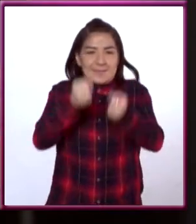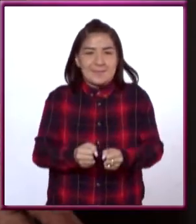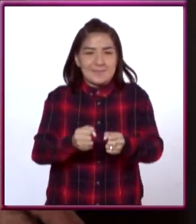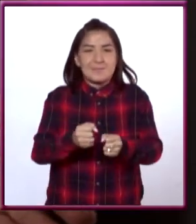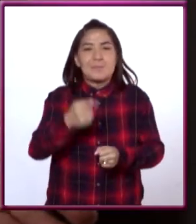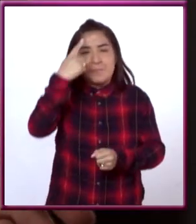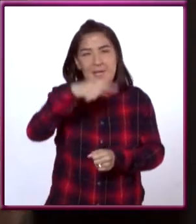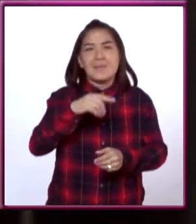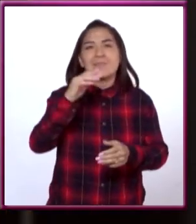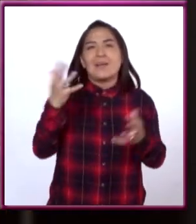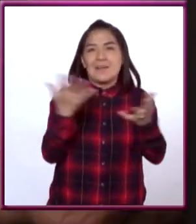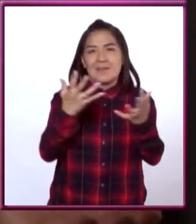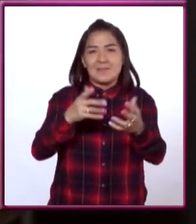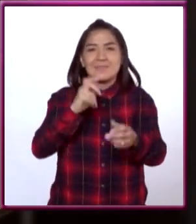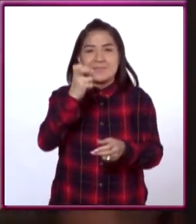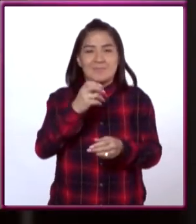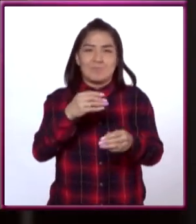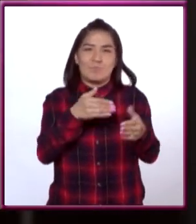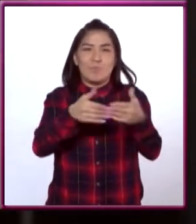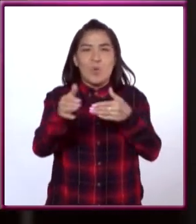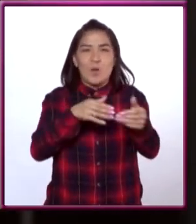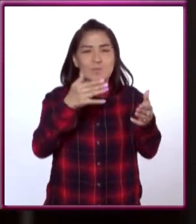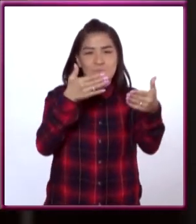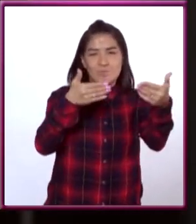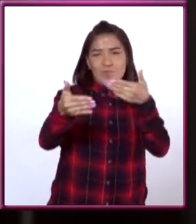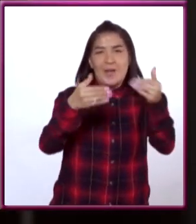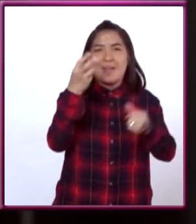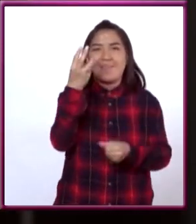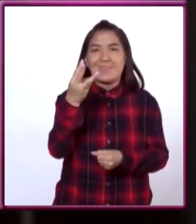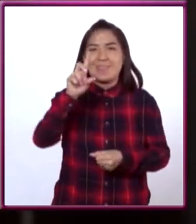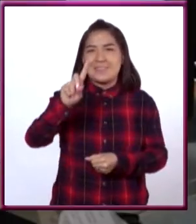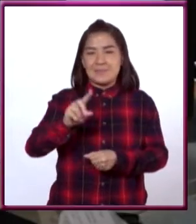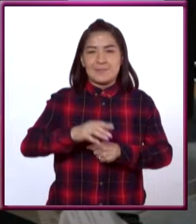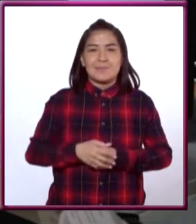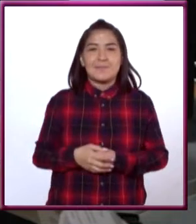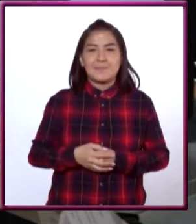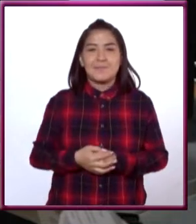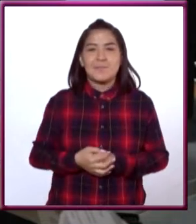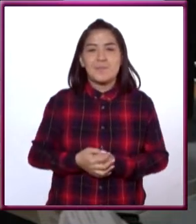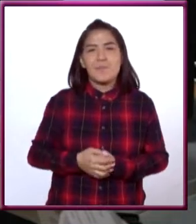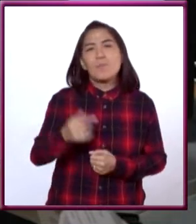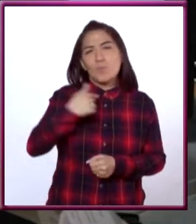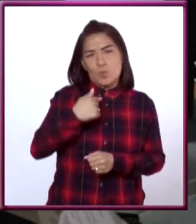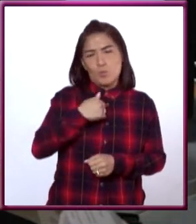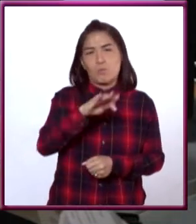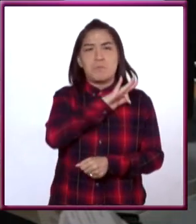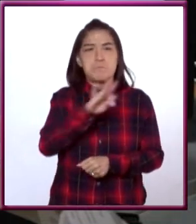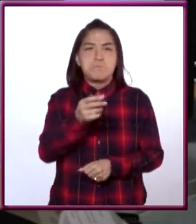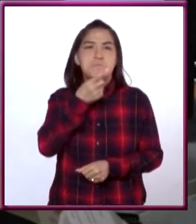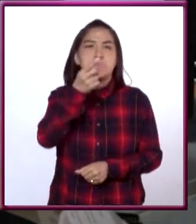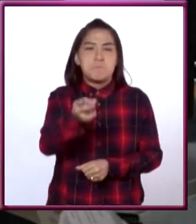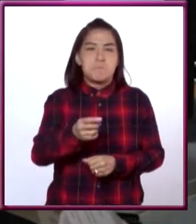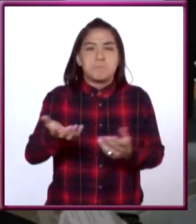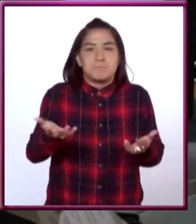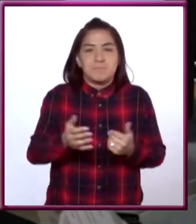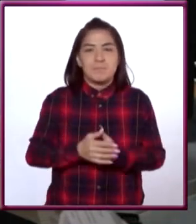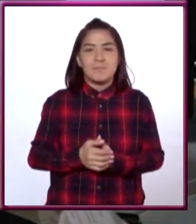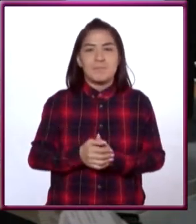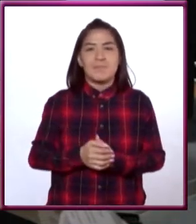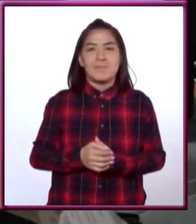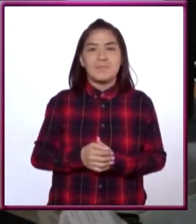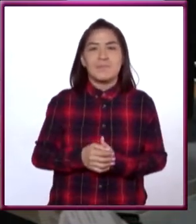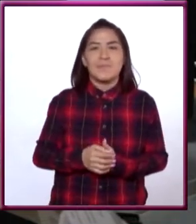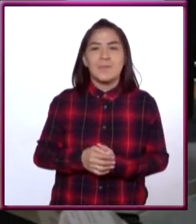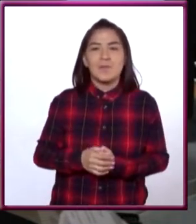se implementan para la elaboración de estos modelos tridimensionales CAD? De hecho, yo te podría decir que los